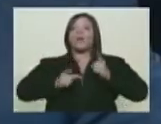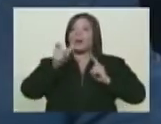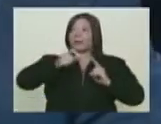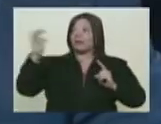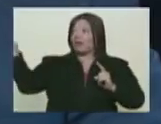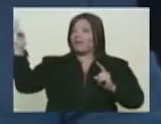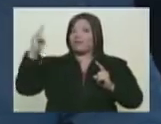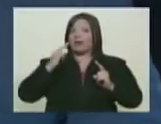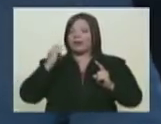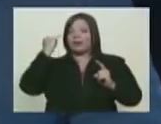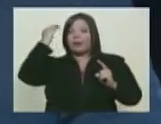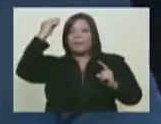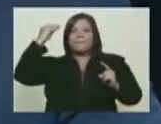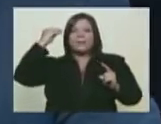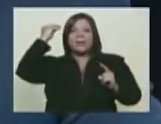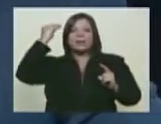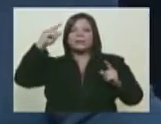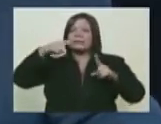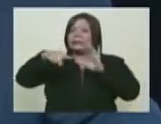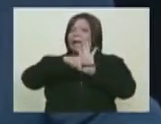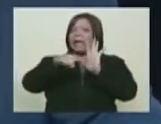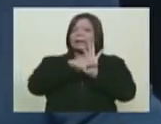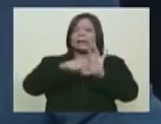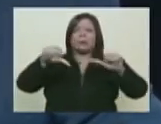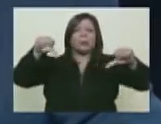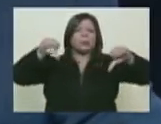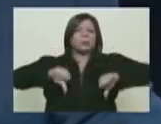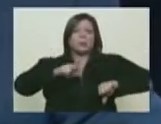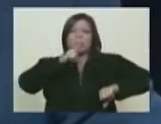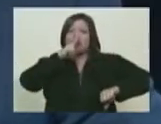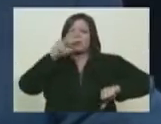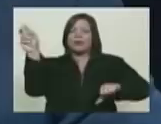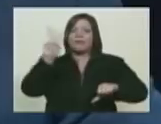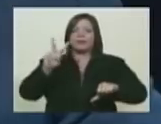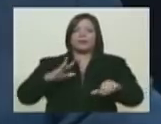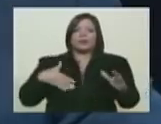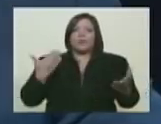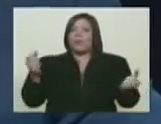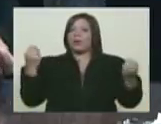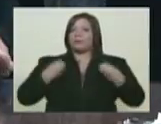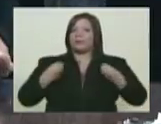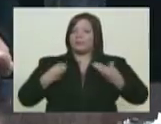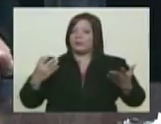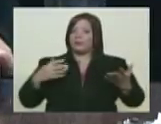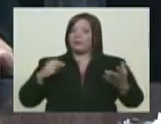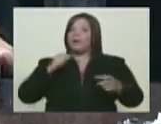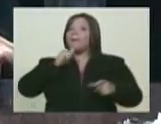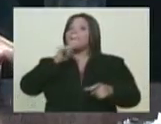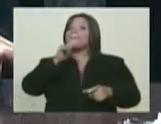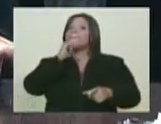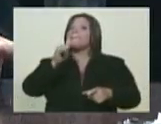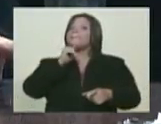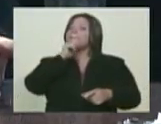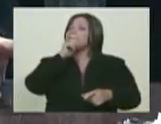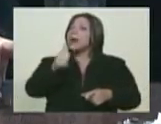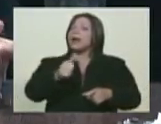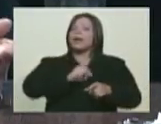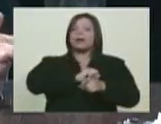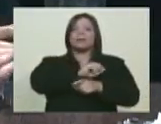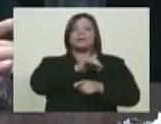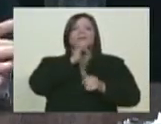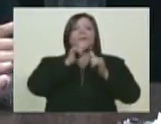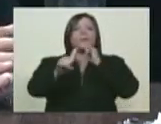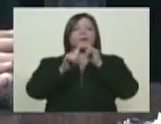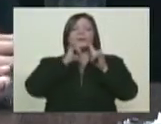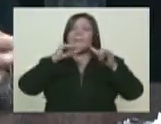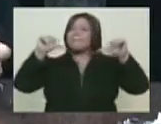pues sí, con la idea de que va a encontrar una cosa invivible, ¿no? Terrible, terrible, la mala información, la pésima información